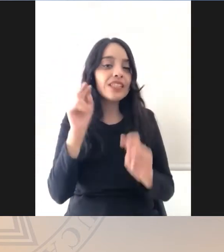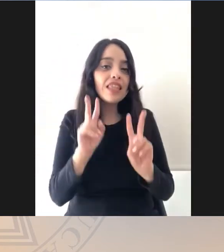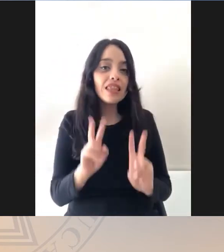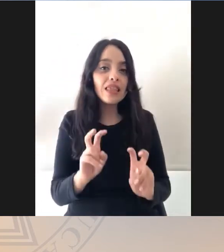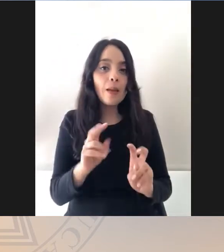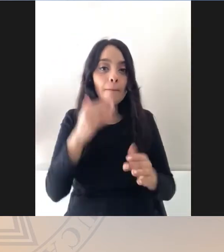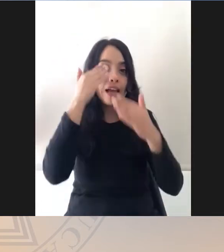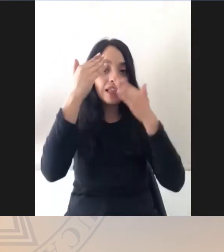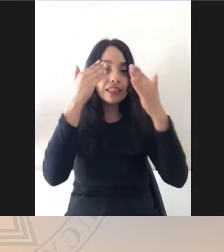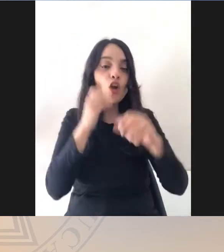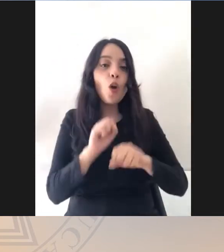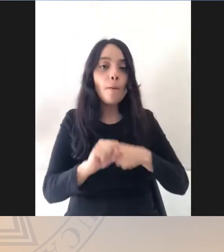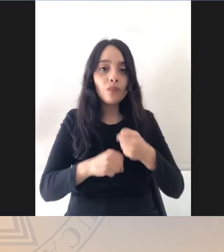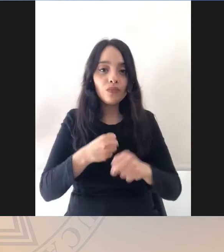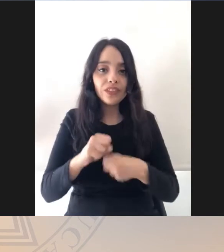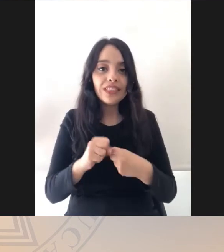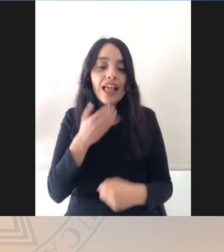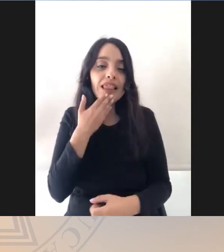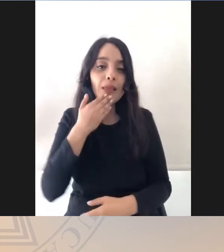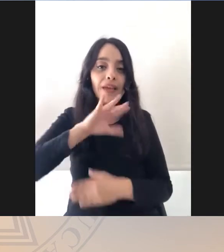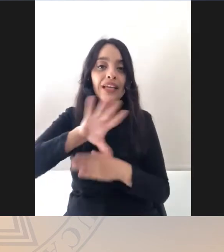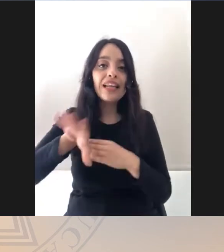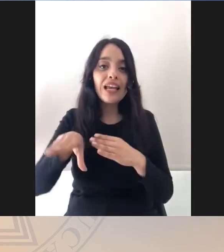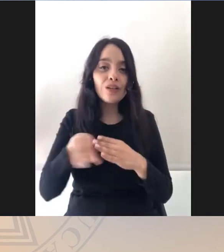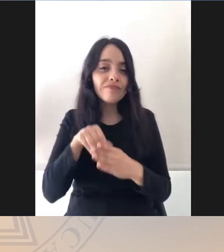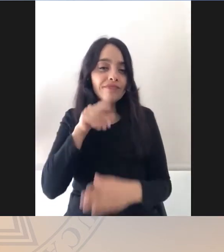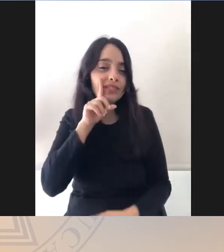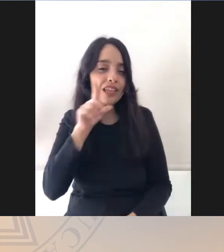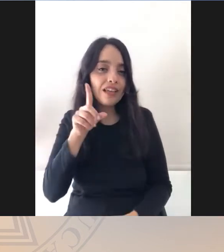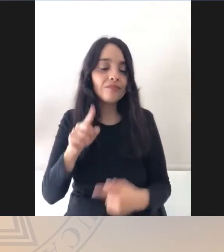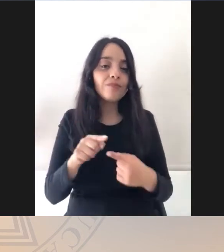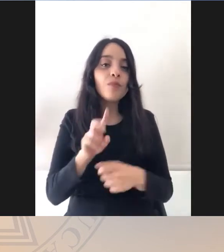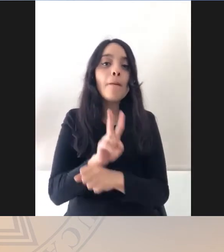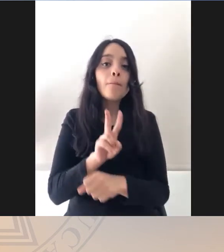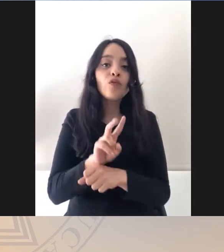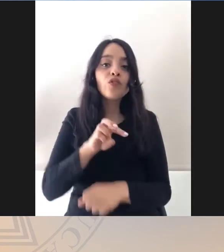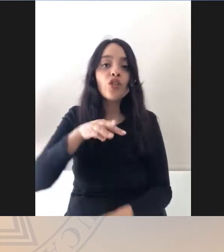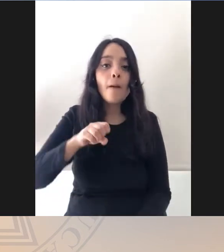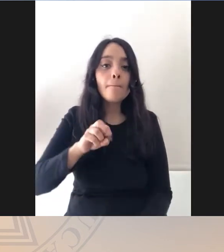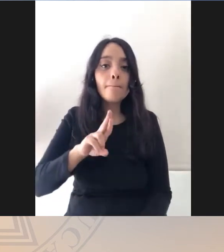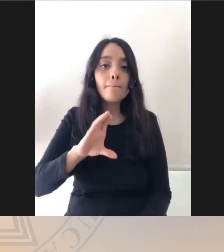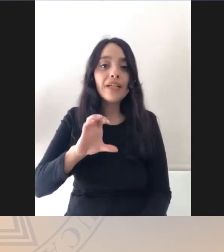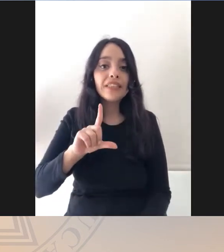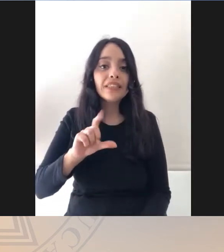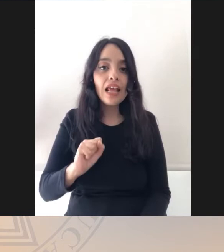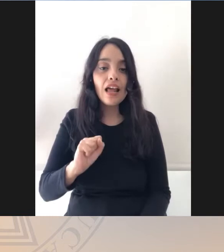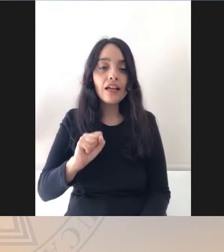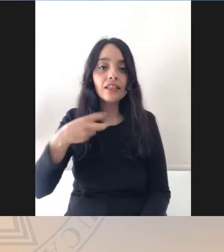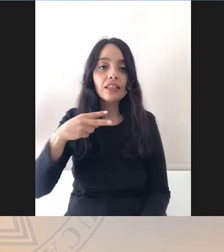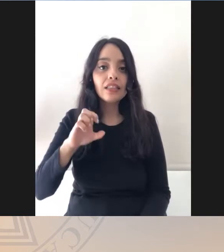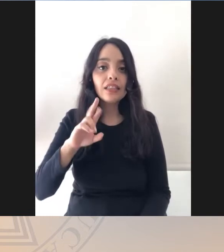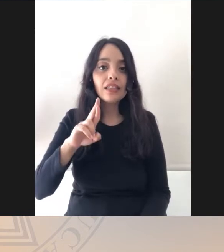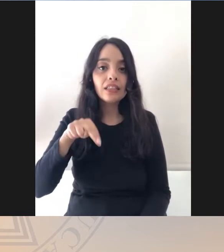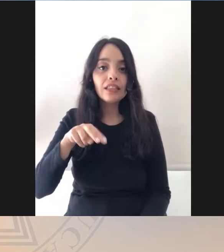de inclusión, como son la profesora Marcela Hernández Lechuga, quien se